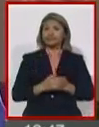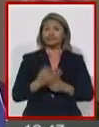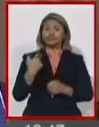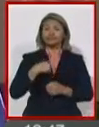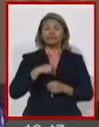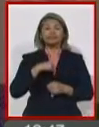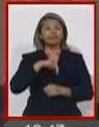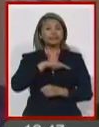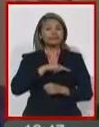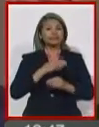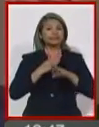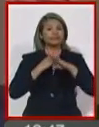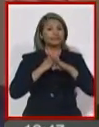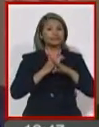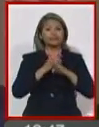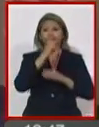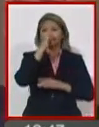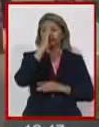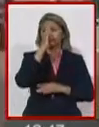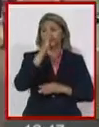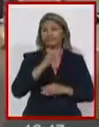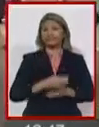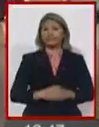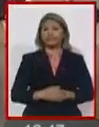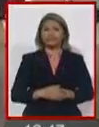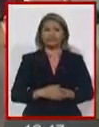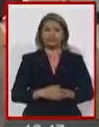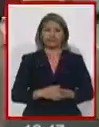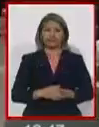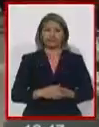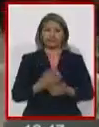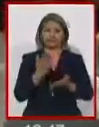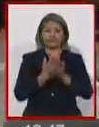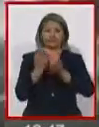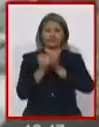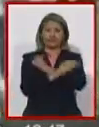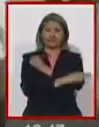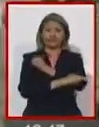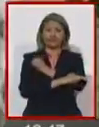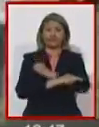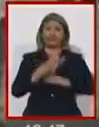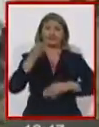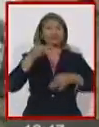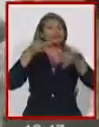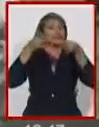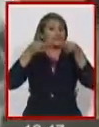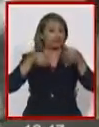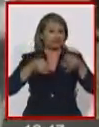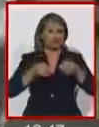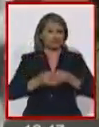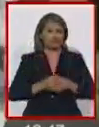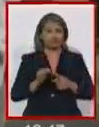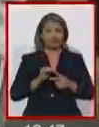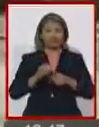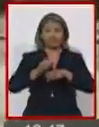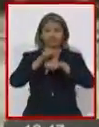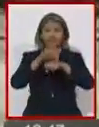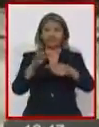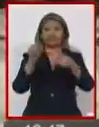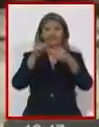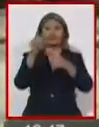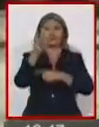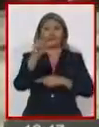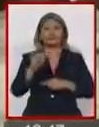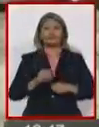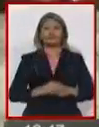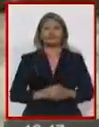a radicalizar las medidas sin descartar ninguna, inclusive paros nacionales, si es que así lo determinaran las instituciones, o marchas hasta la Ciudad de La